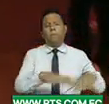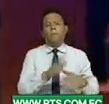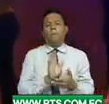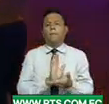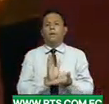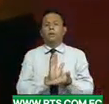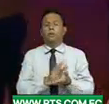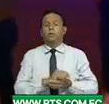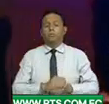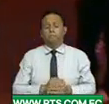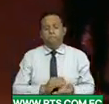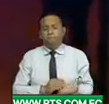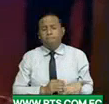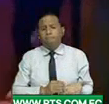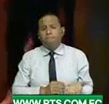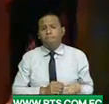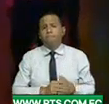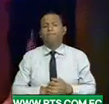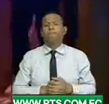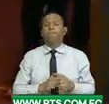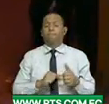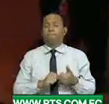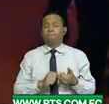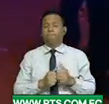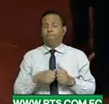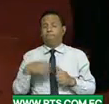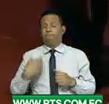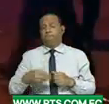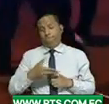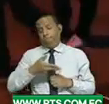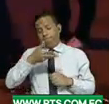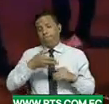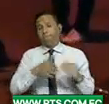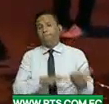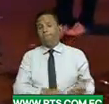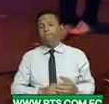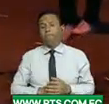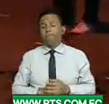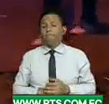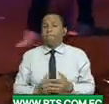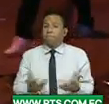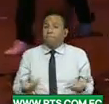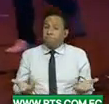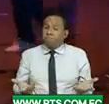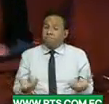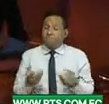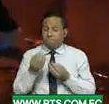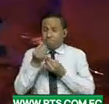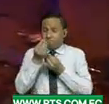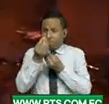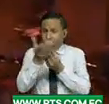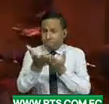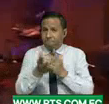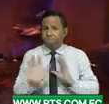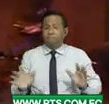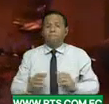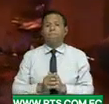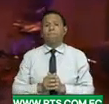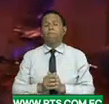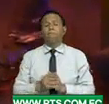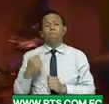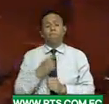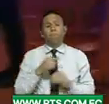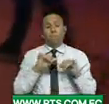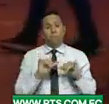se ha presentado este caso de sicariato. Es lo que ha sucedido aquí. Nosotros vamos a continuar. Si